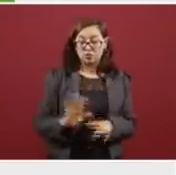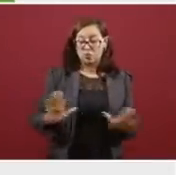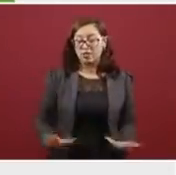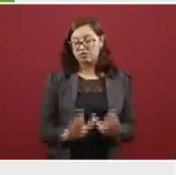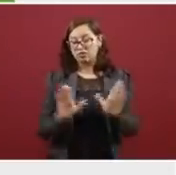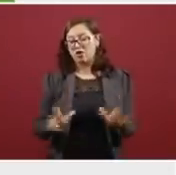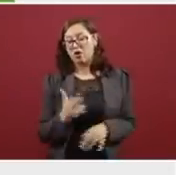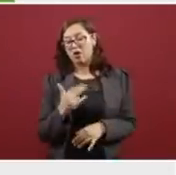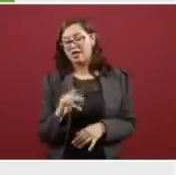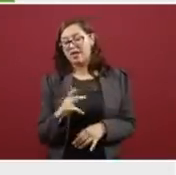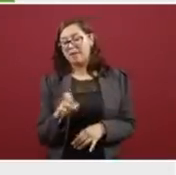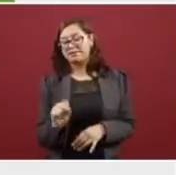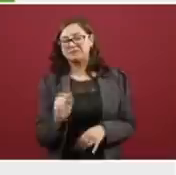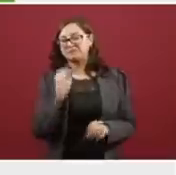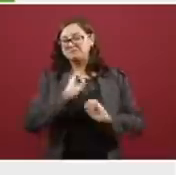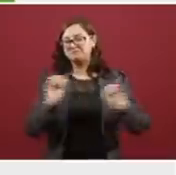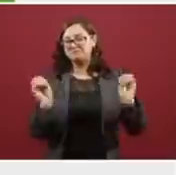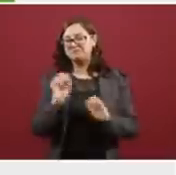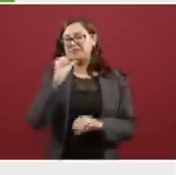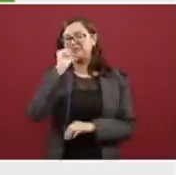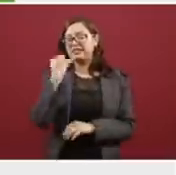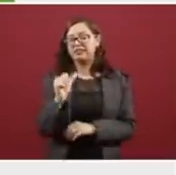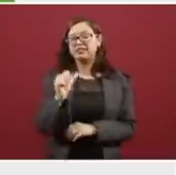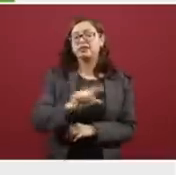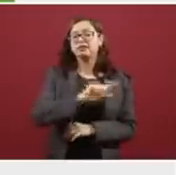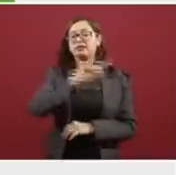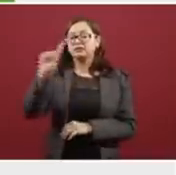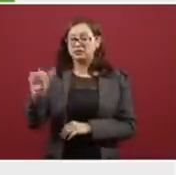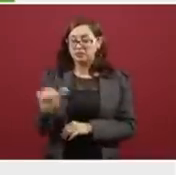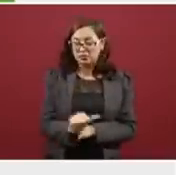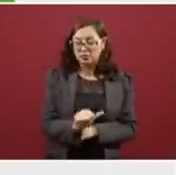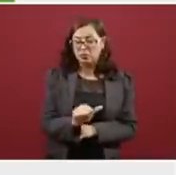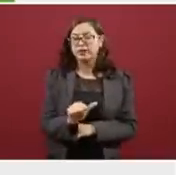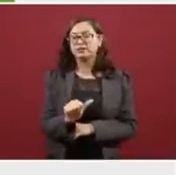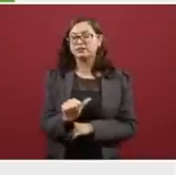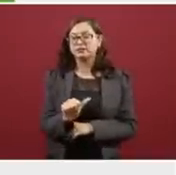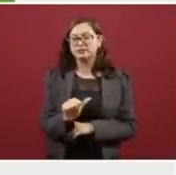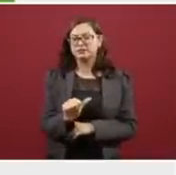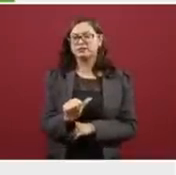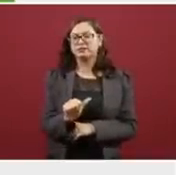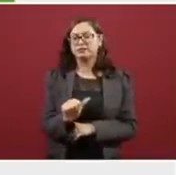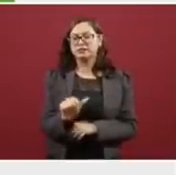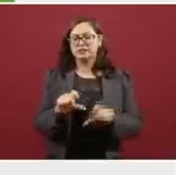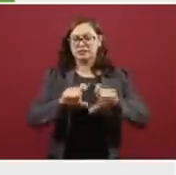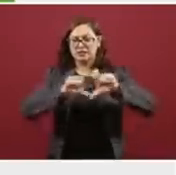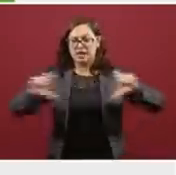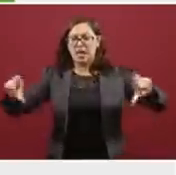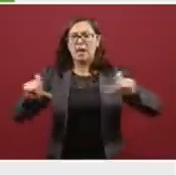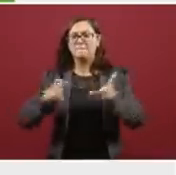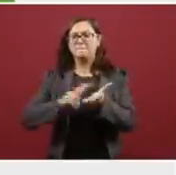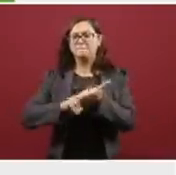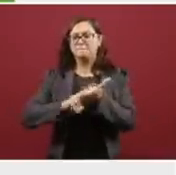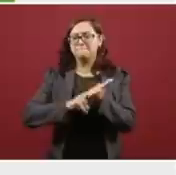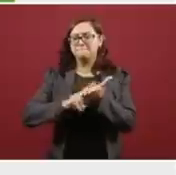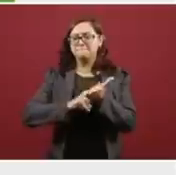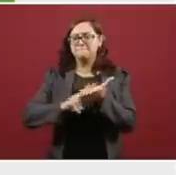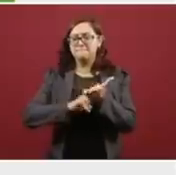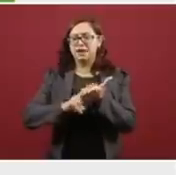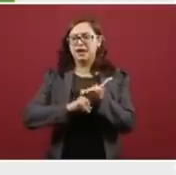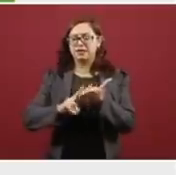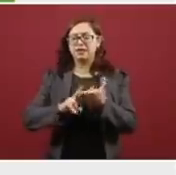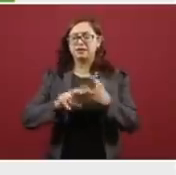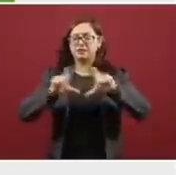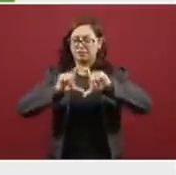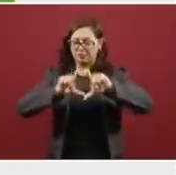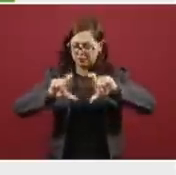incentivo del ieps luego tenemos nosotros el precio en sí del combustible que es el verde podríamos como dicen